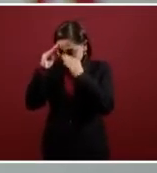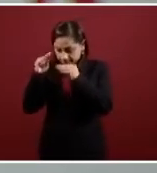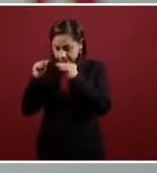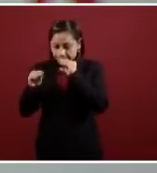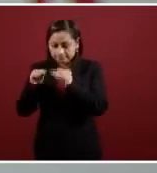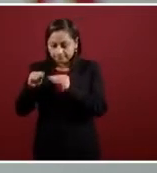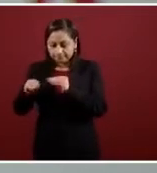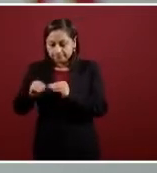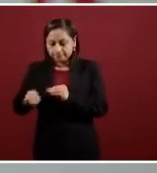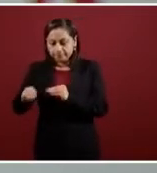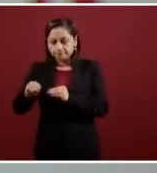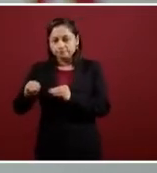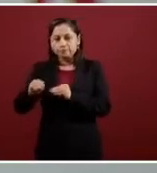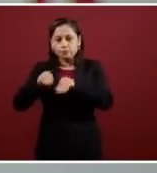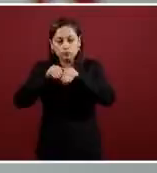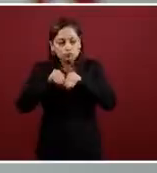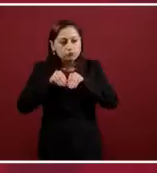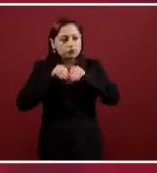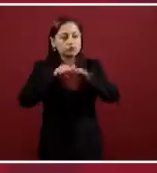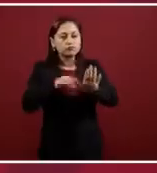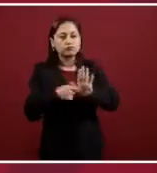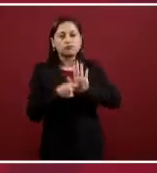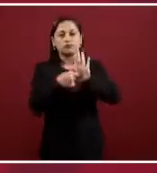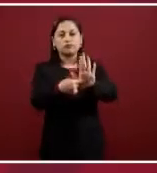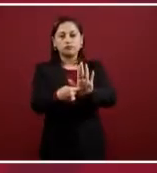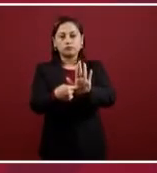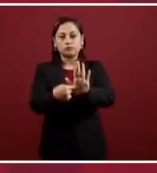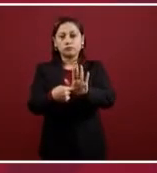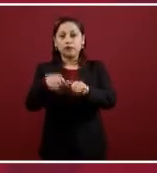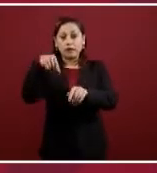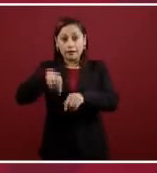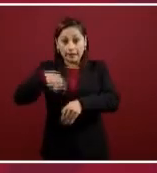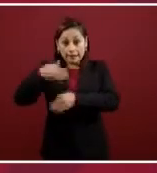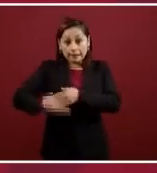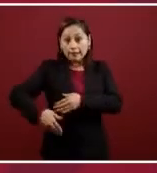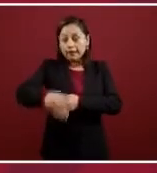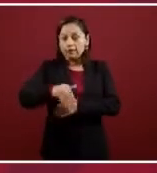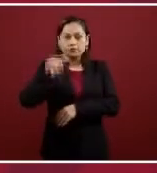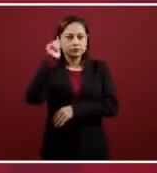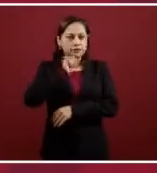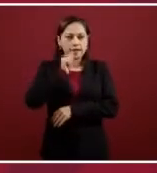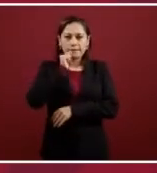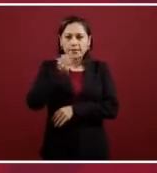así, no se va a ocultar nada, un cuestionamiento